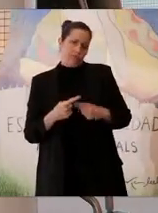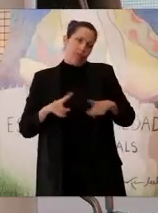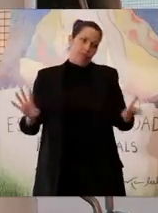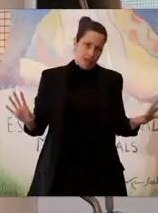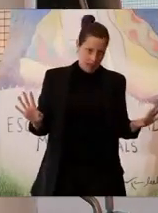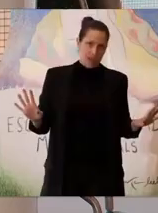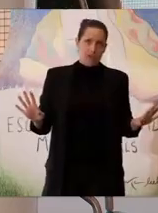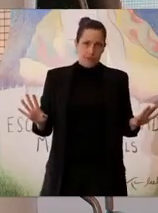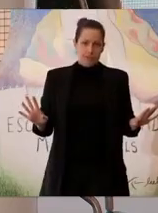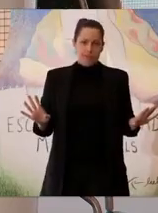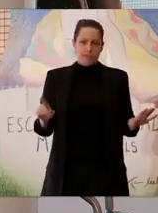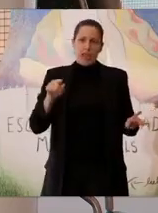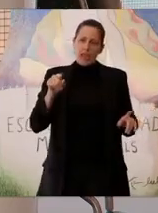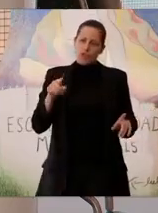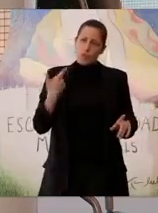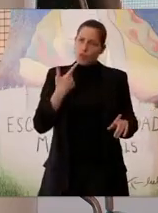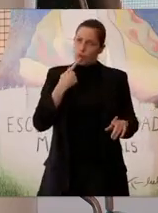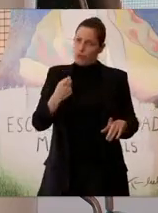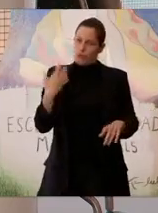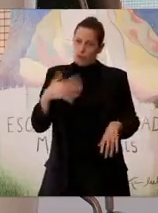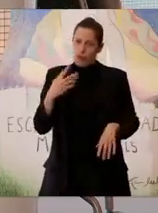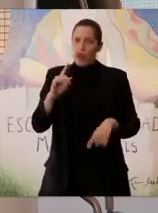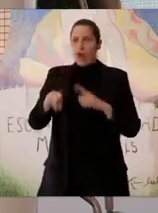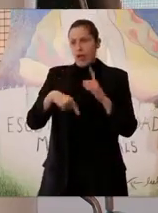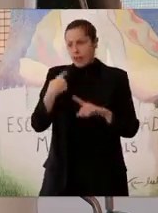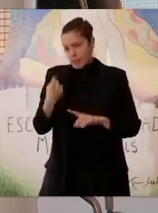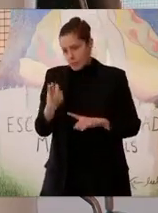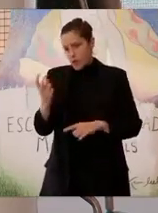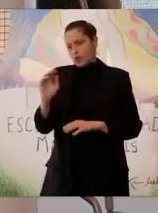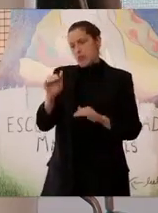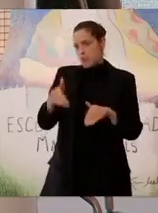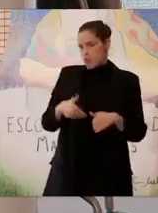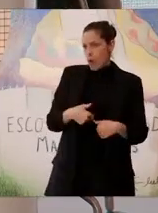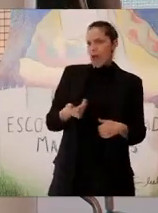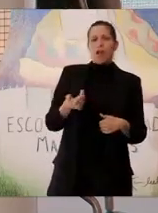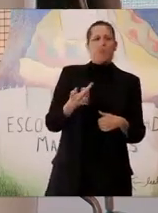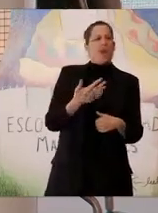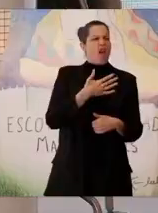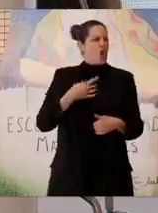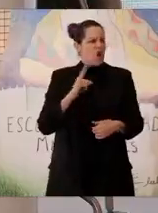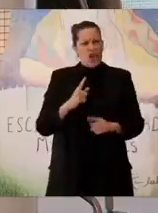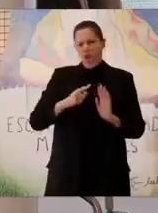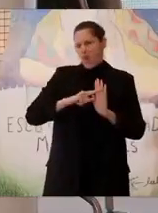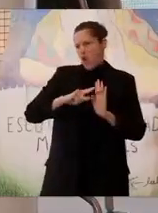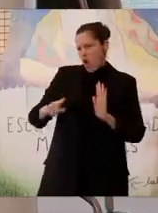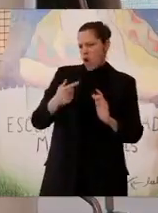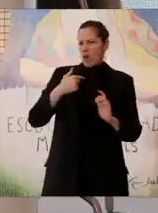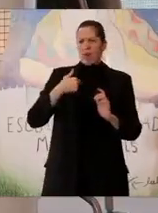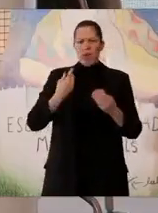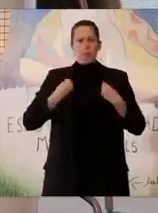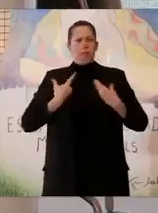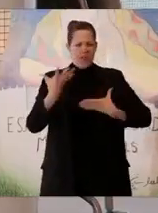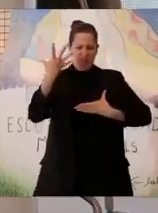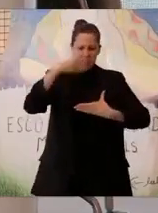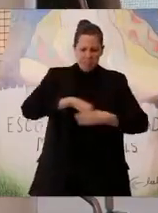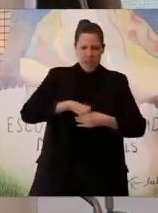es otro peregrinaje, porque luego vienen, al día siguiente yo no he pedido la orden, yo porque tiene que interferir en mi vida, yo quiero volver con este señor,